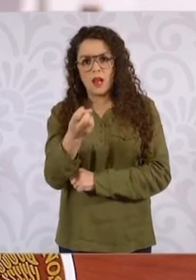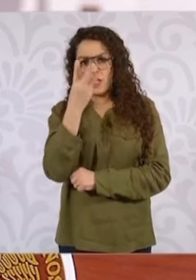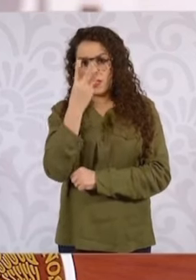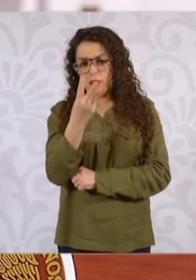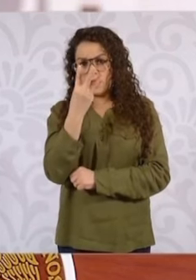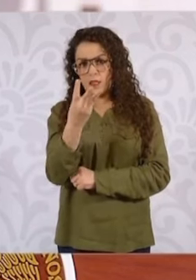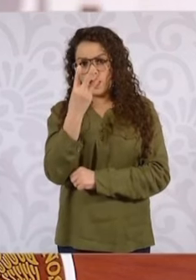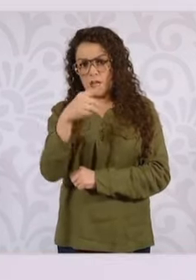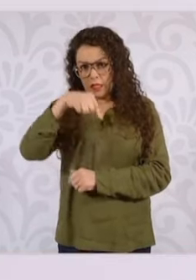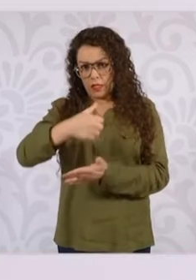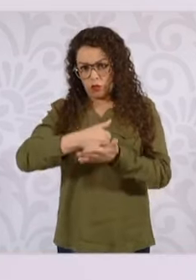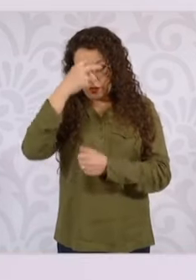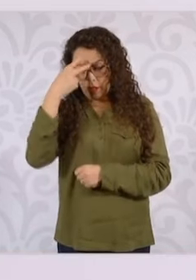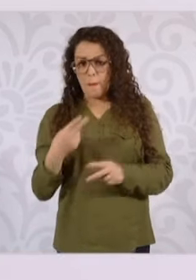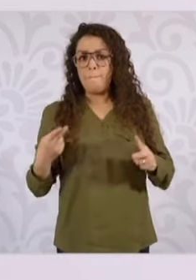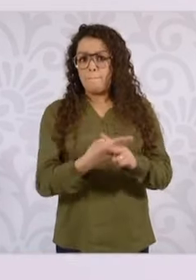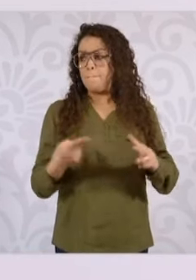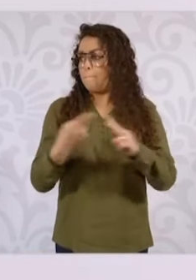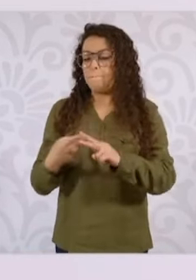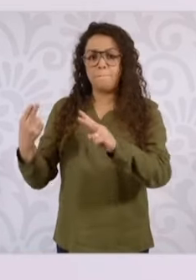ciudad.